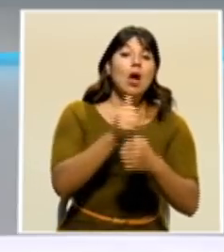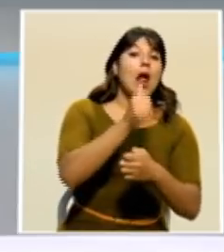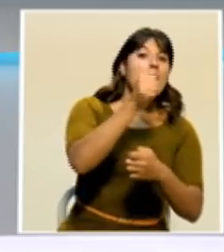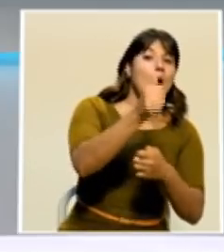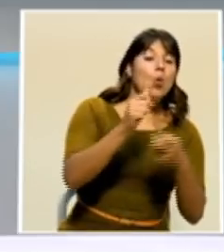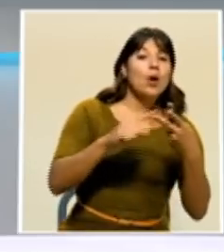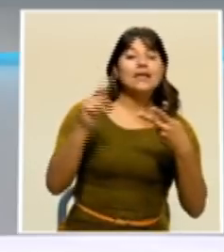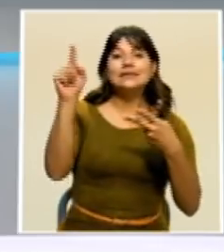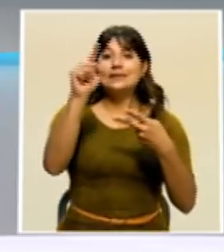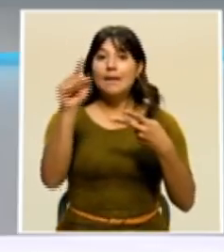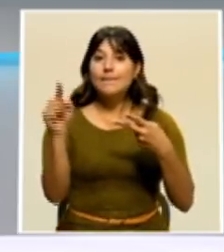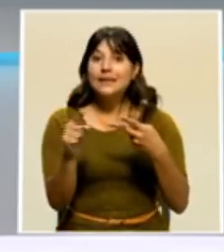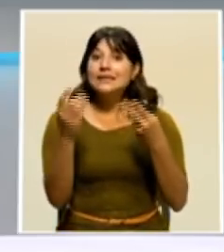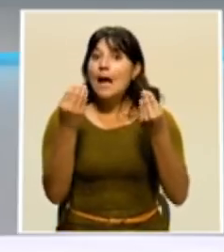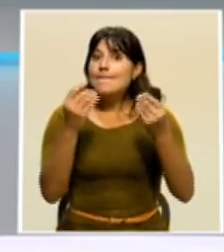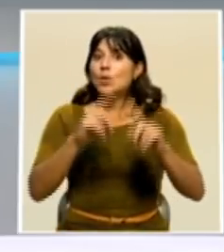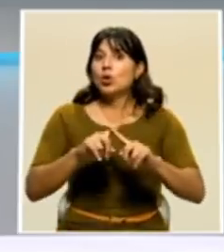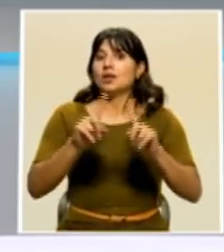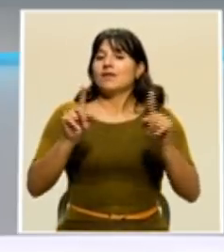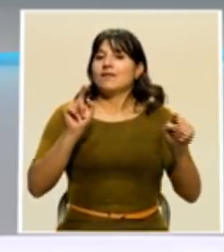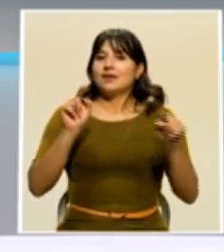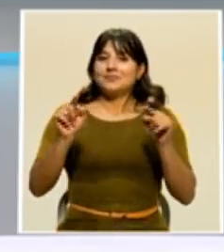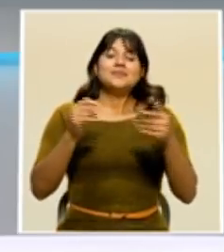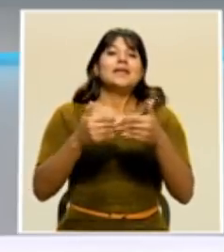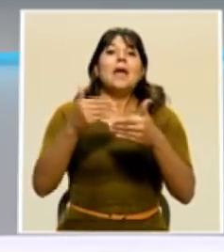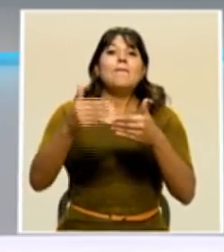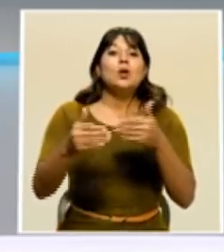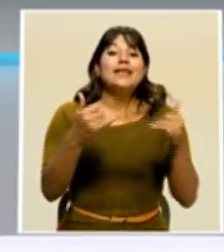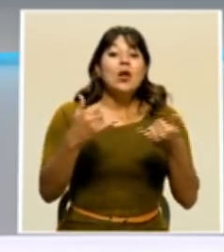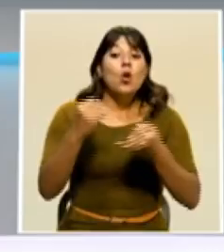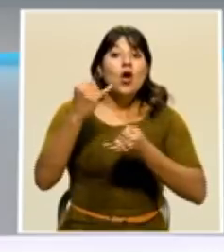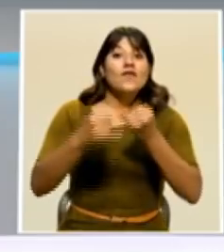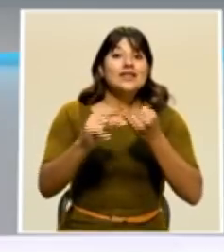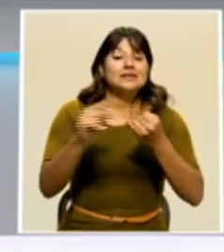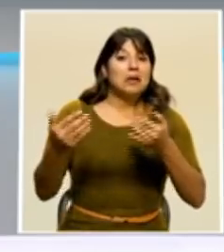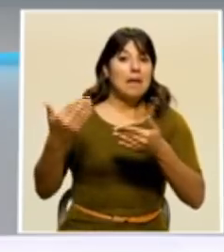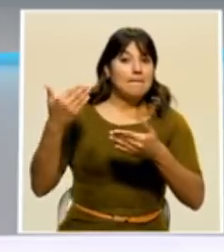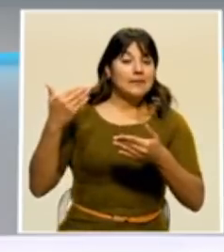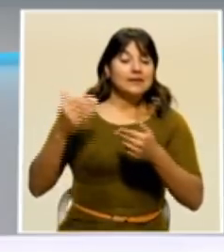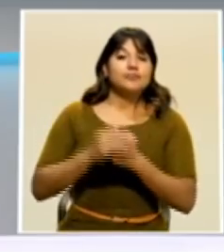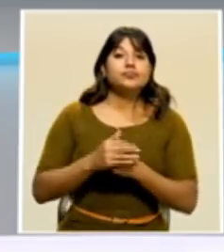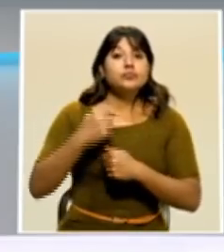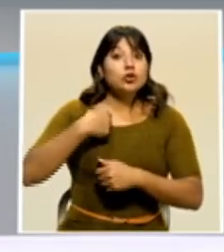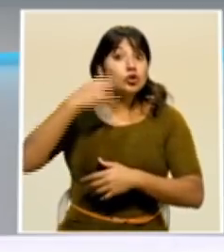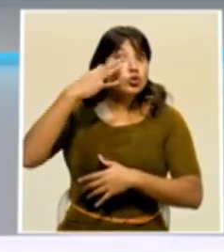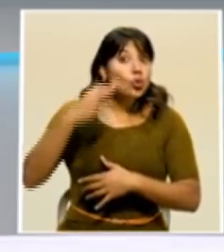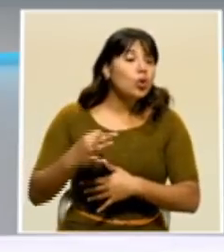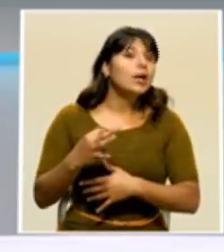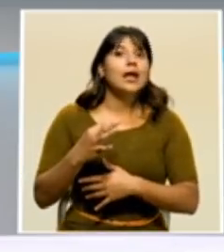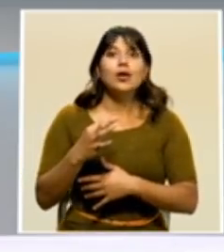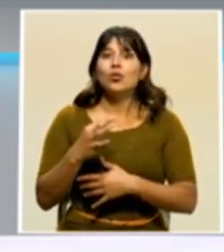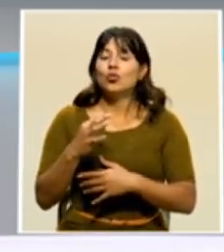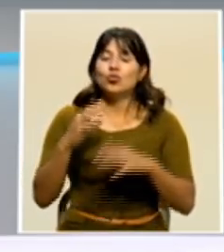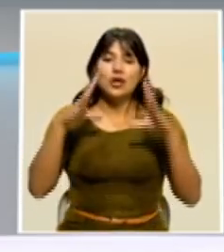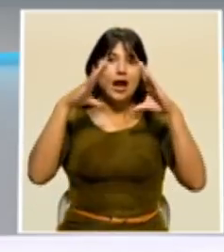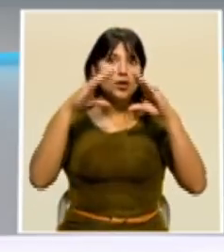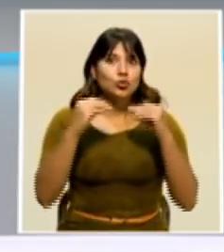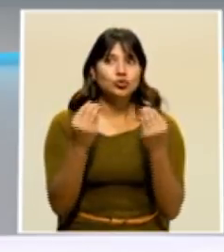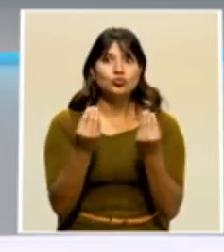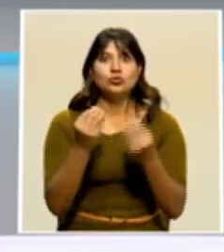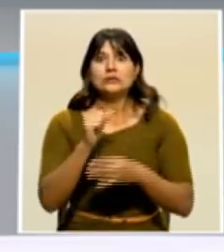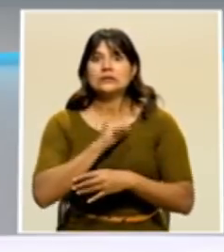Deportivo Saprissa, fue muy diferente después de este clásico nacional. Yo creo que una noche de espanto